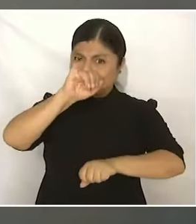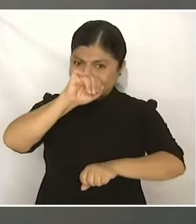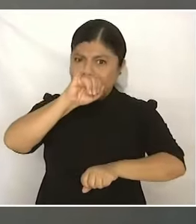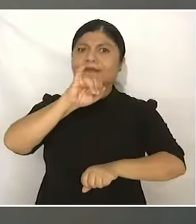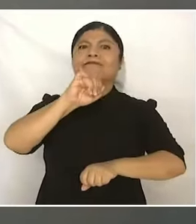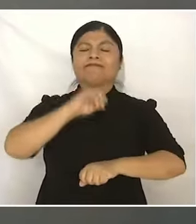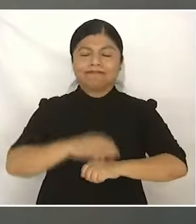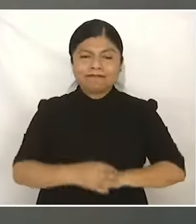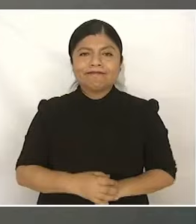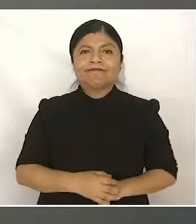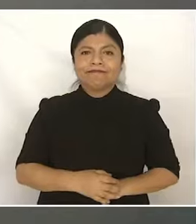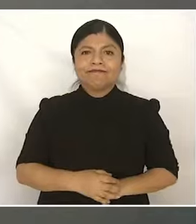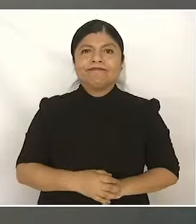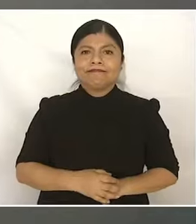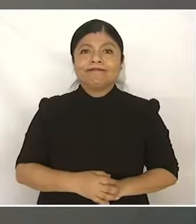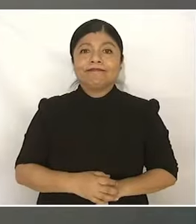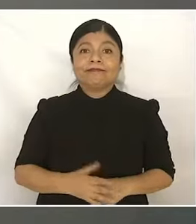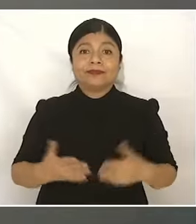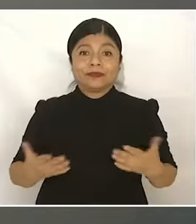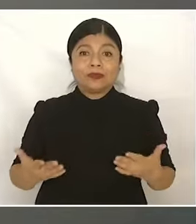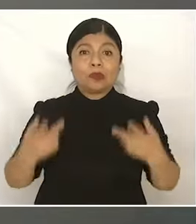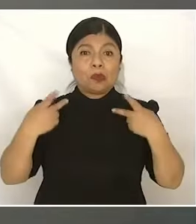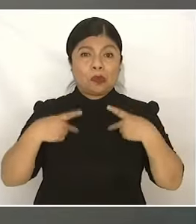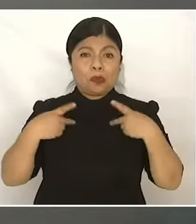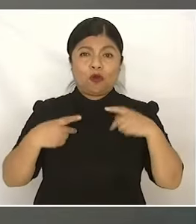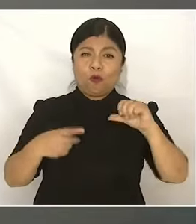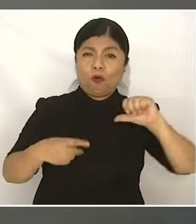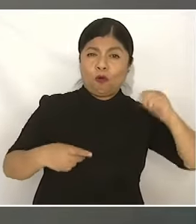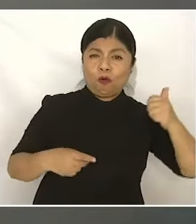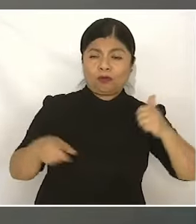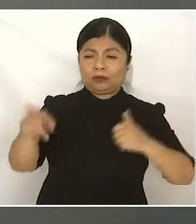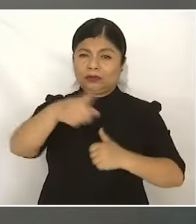estuvo, hoy lo hablamos,